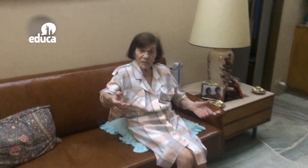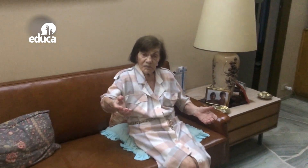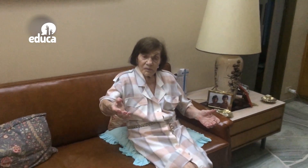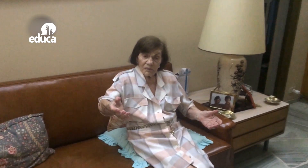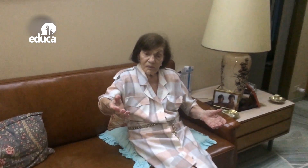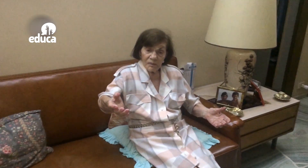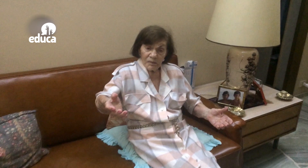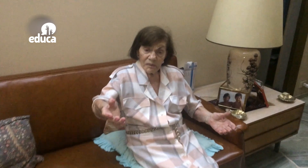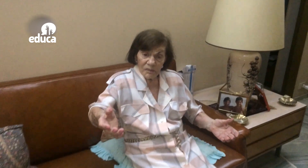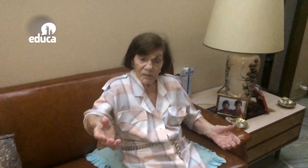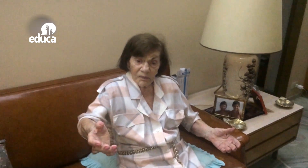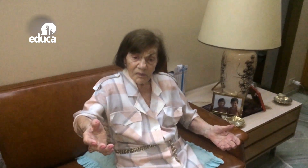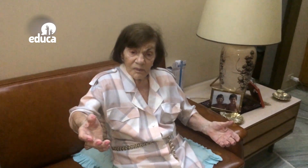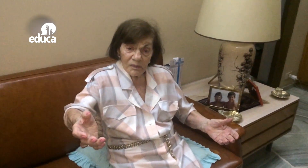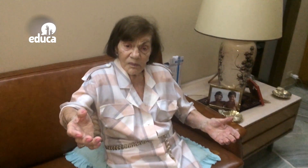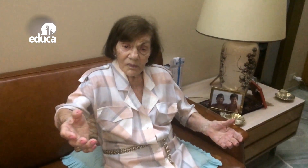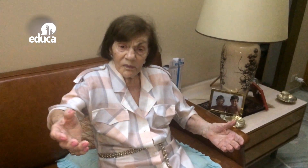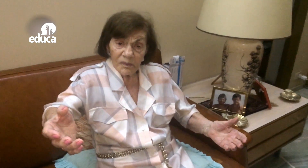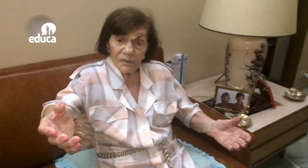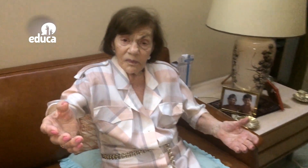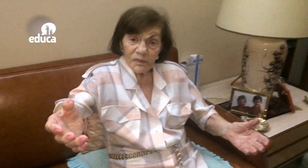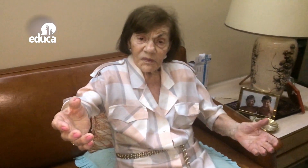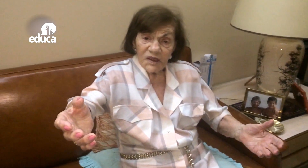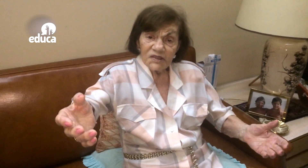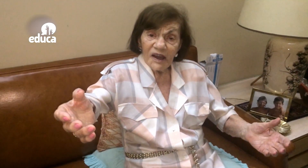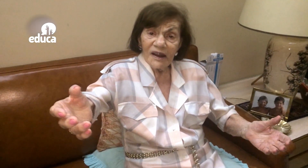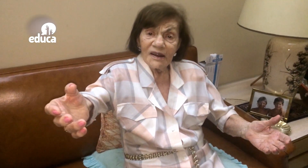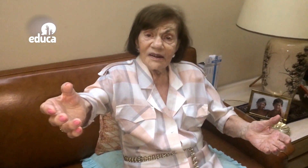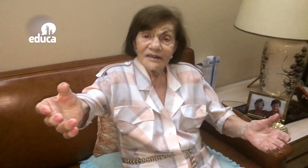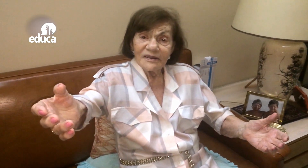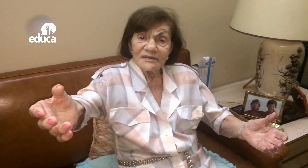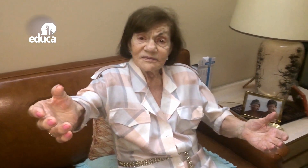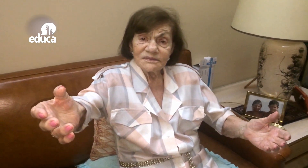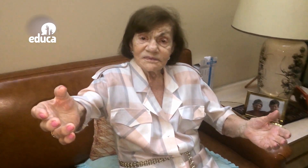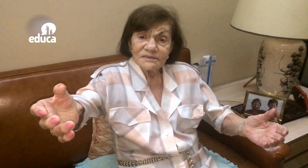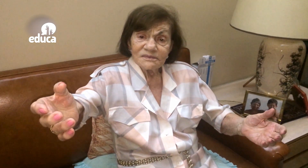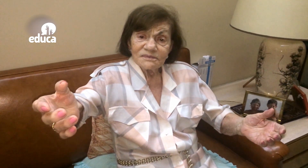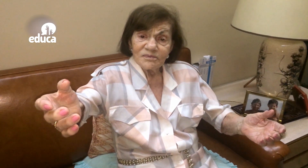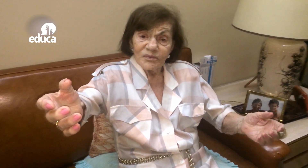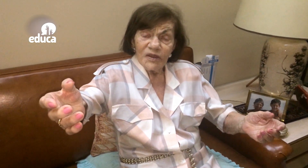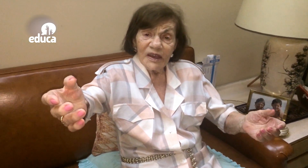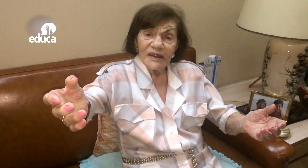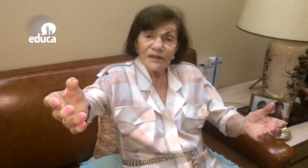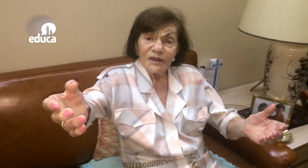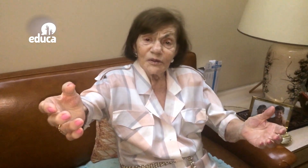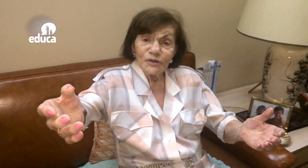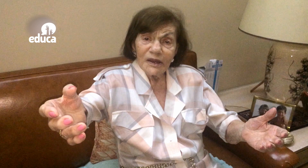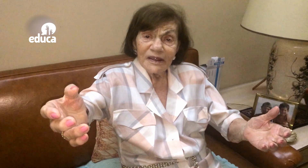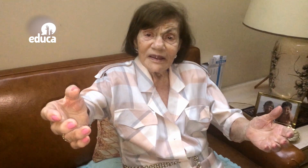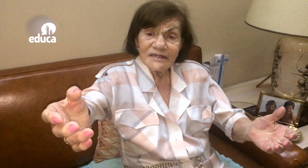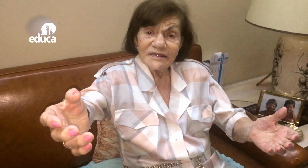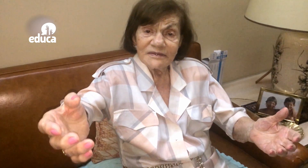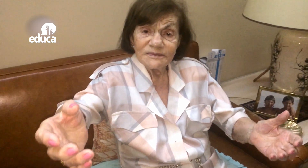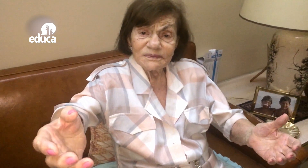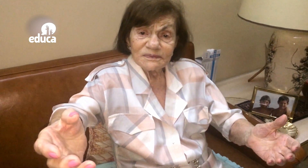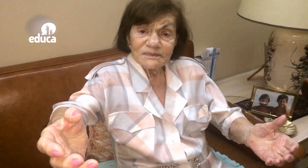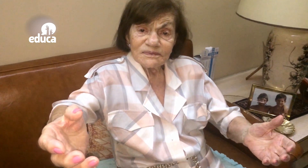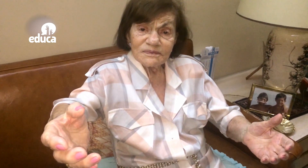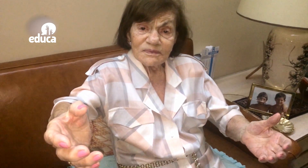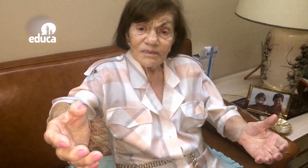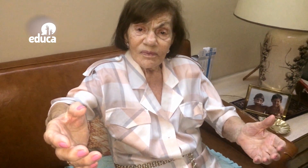decirnos. Y eso me preocupaba. Hola, abue. ¿Qué tal? ¿Cómo estás? ¿Bien? Bien.